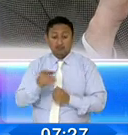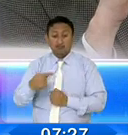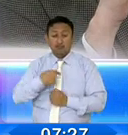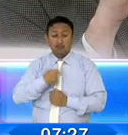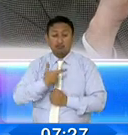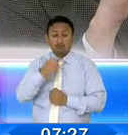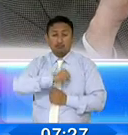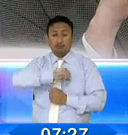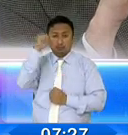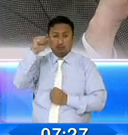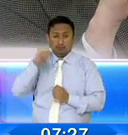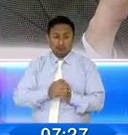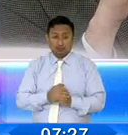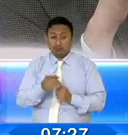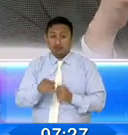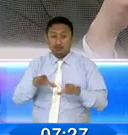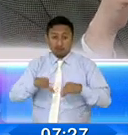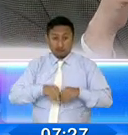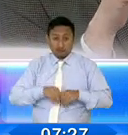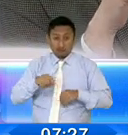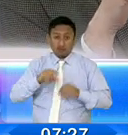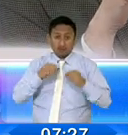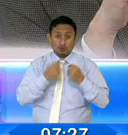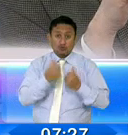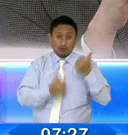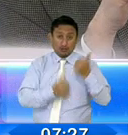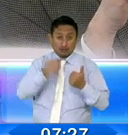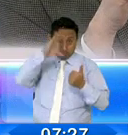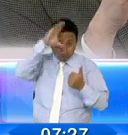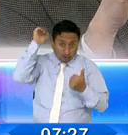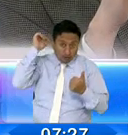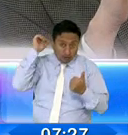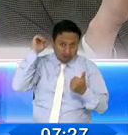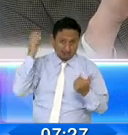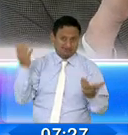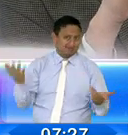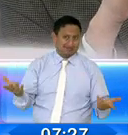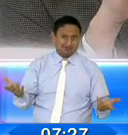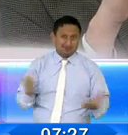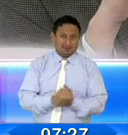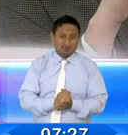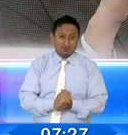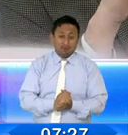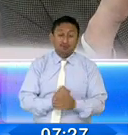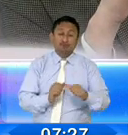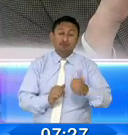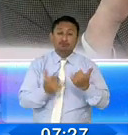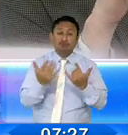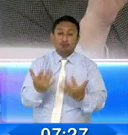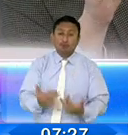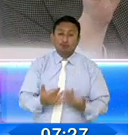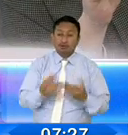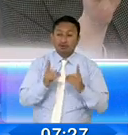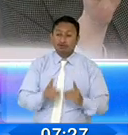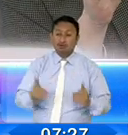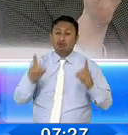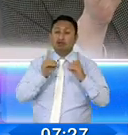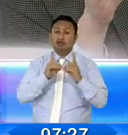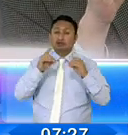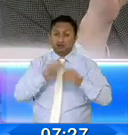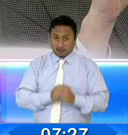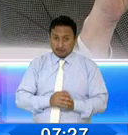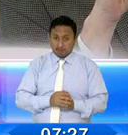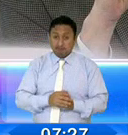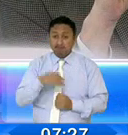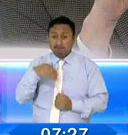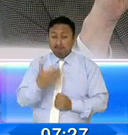Eso no es aceptación de parte del otro candidato. ¿Qué significa eso? Que el otro candidato está esperando la proclamación de los resultados finales y proclamarse el